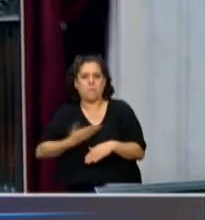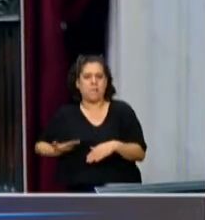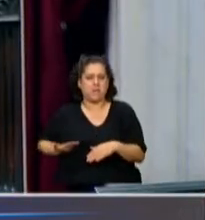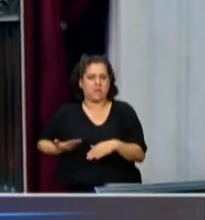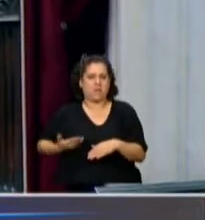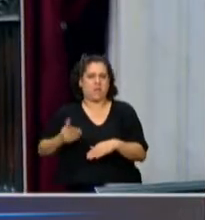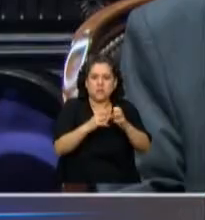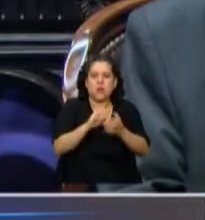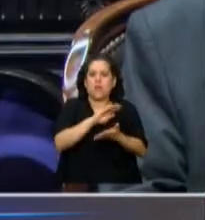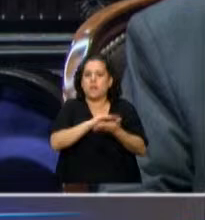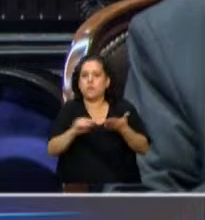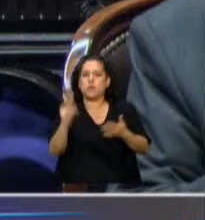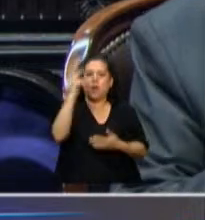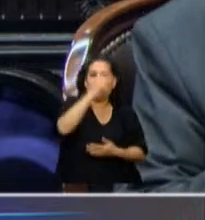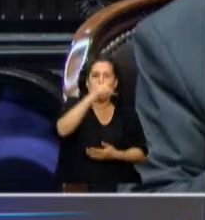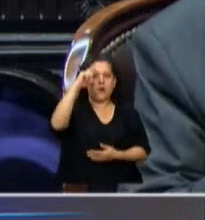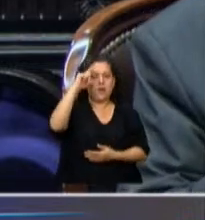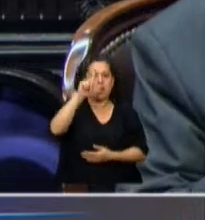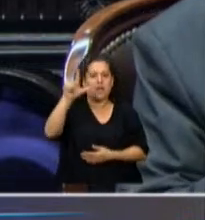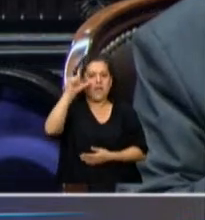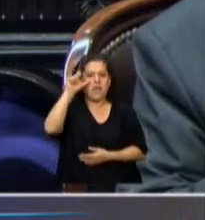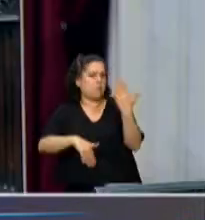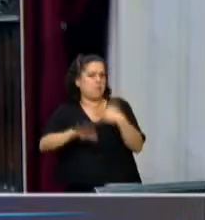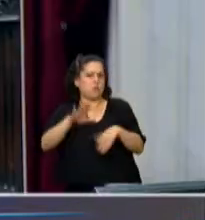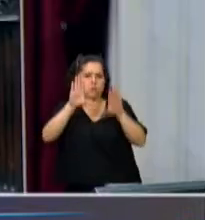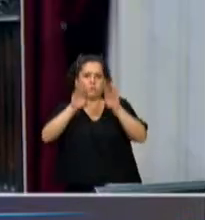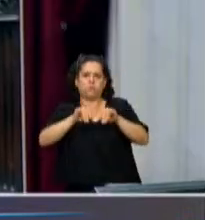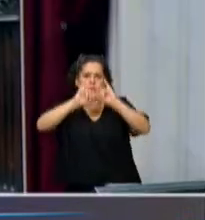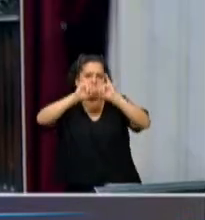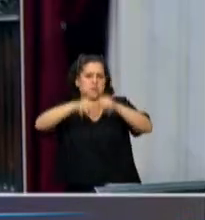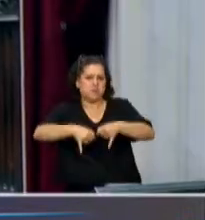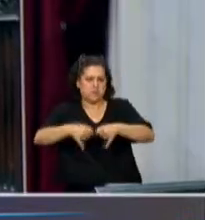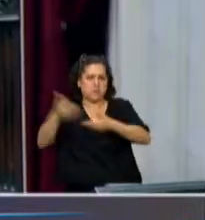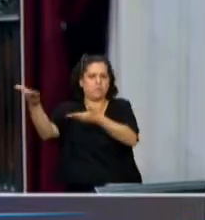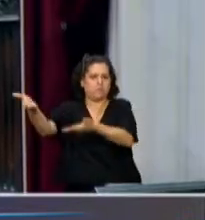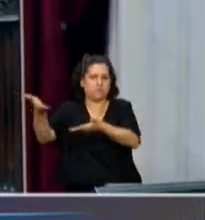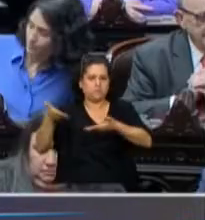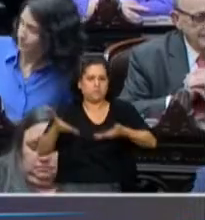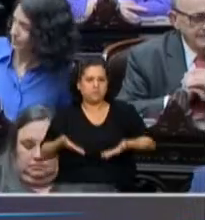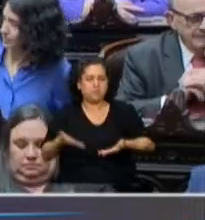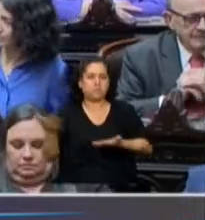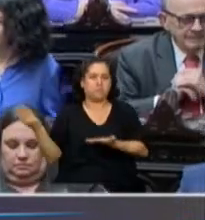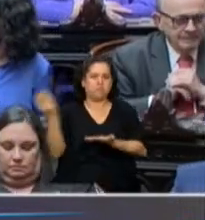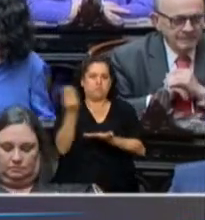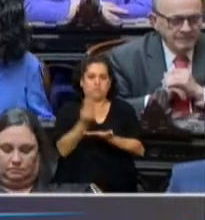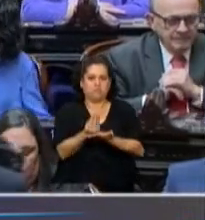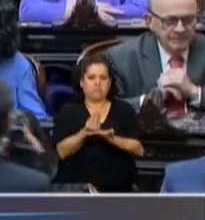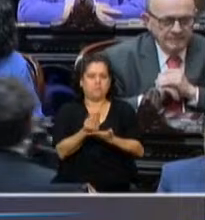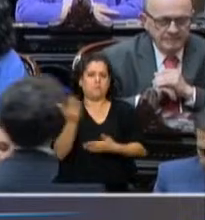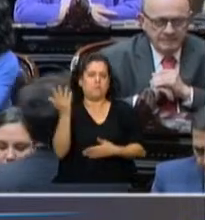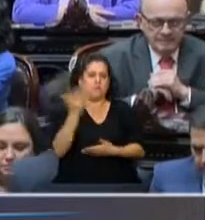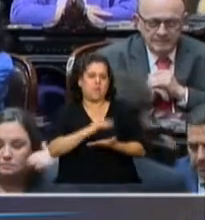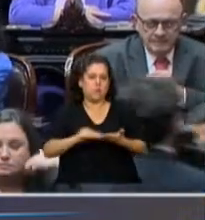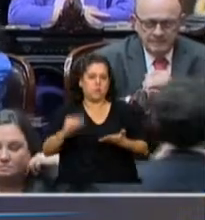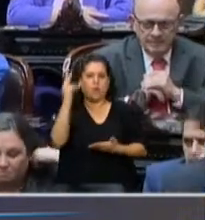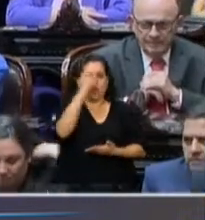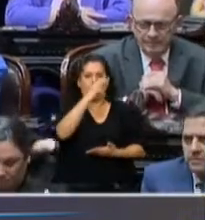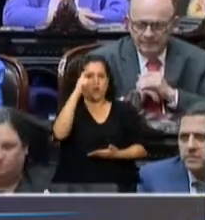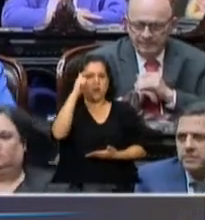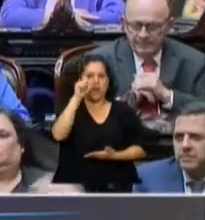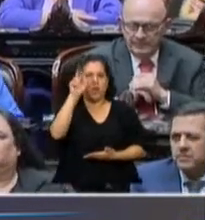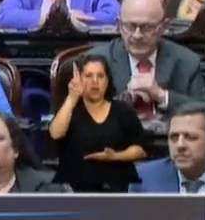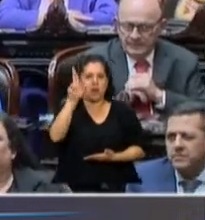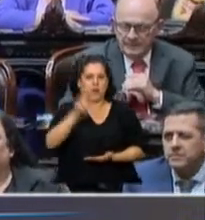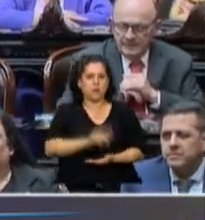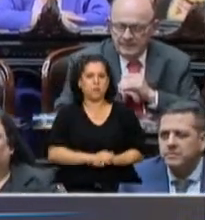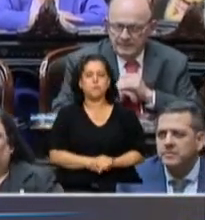penal, tributario y electoral. Así que por más ganas que pueda tener un presidente de cambiar el sistema electoral, no lo puede